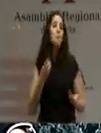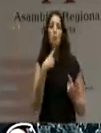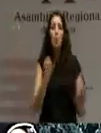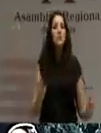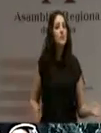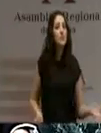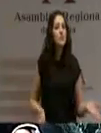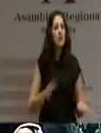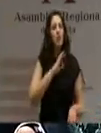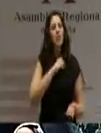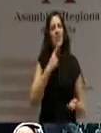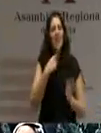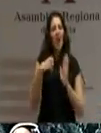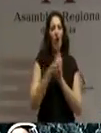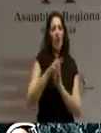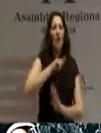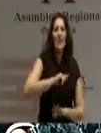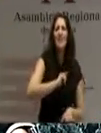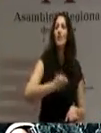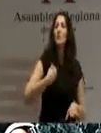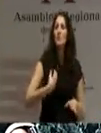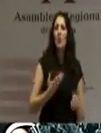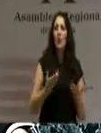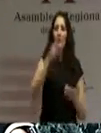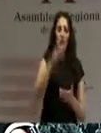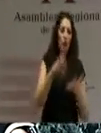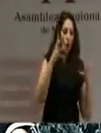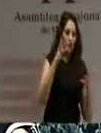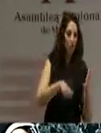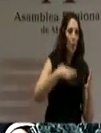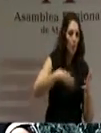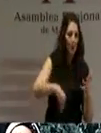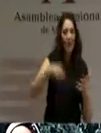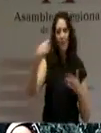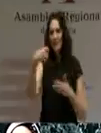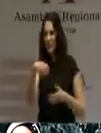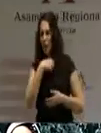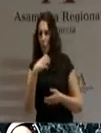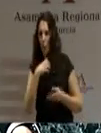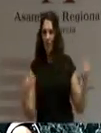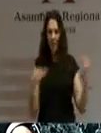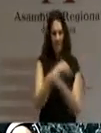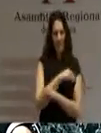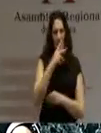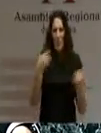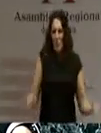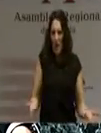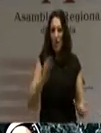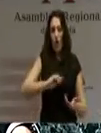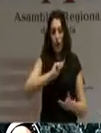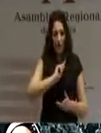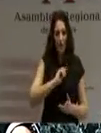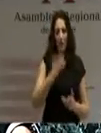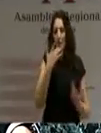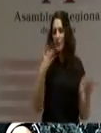usted dice que qué código ético hace que una persona puede ser consejero y no pueda ser presidente. ¿Qué código ético hace que un presidente de la comunidad